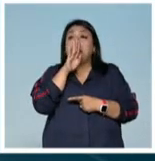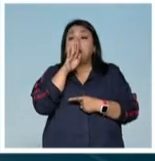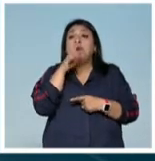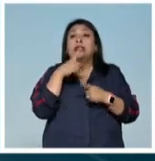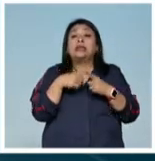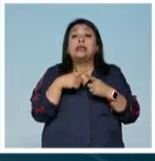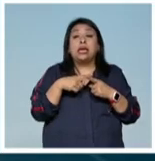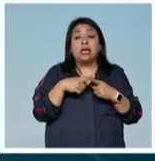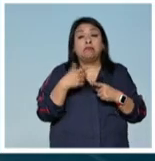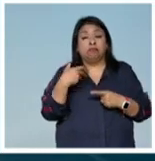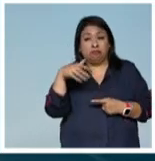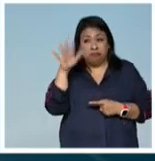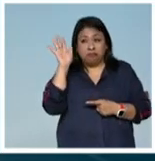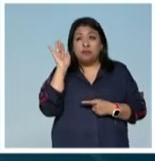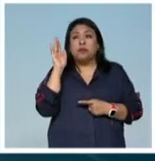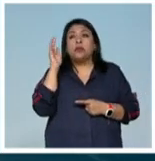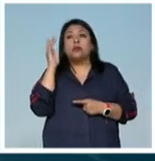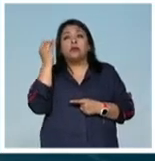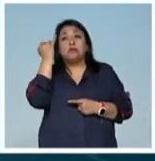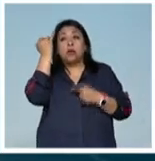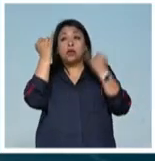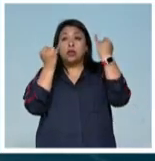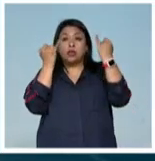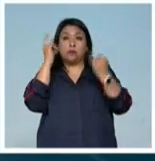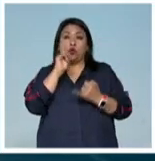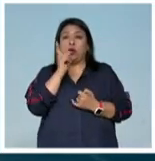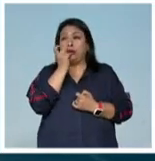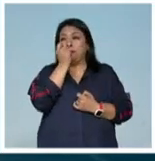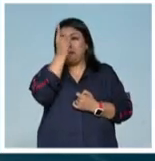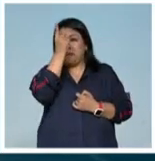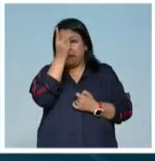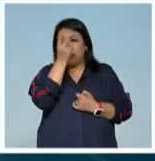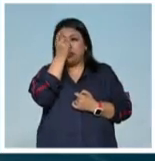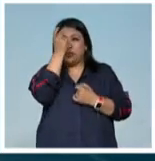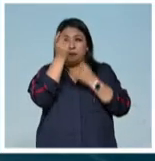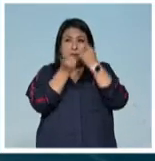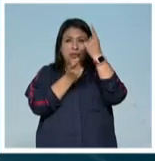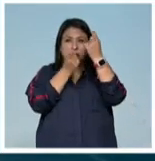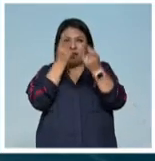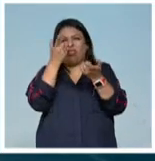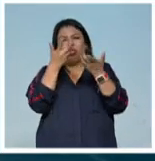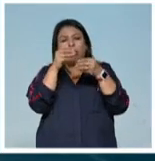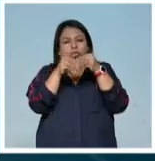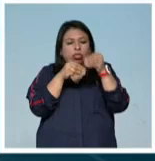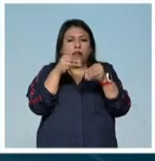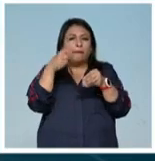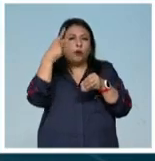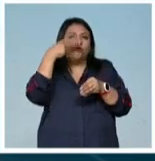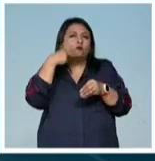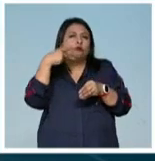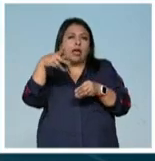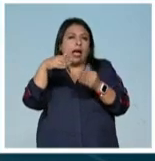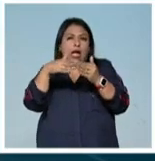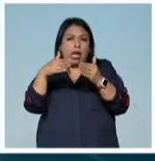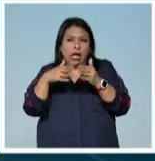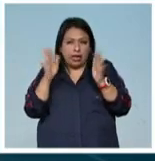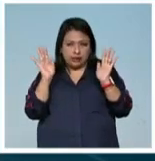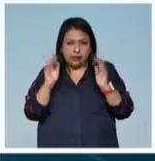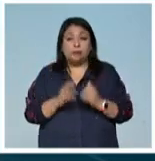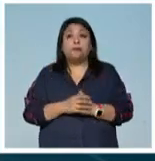una muy imaginativa inventora de artefactos caseros.